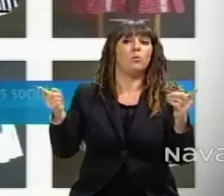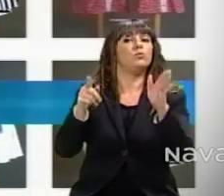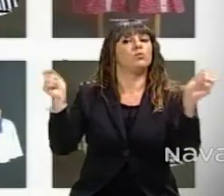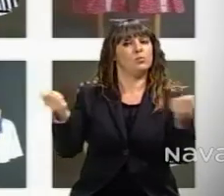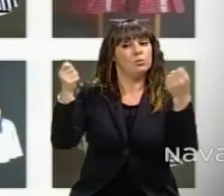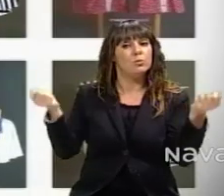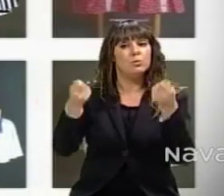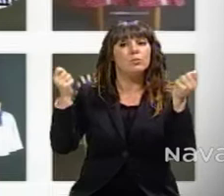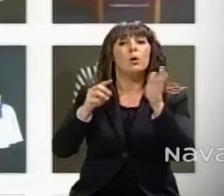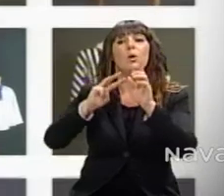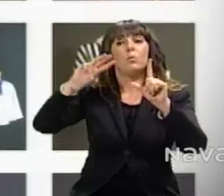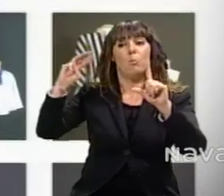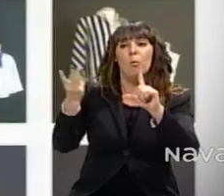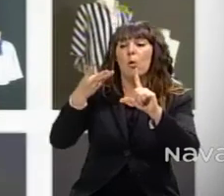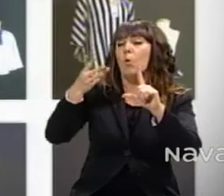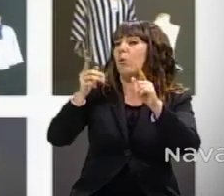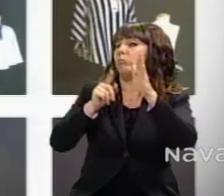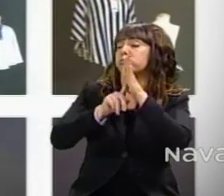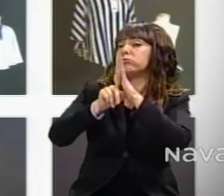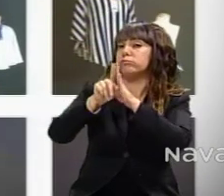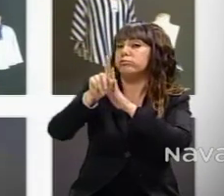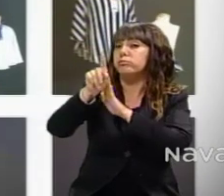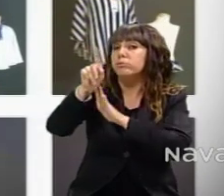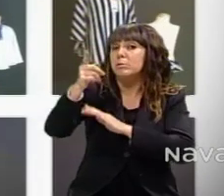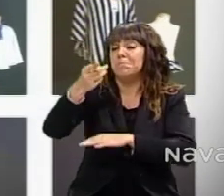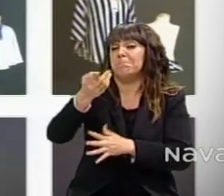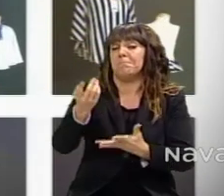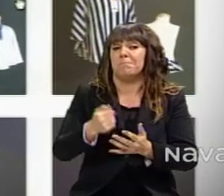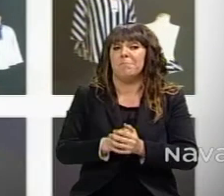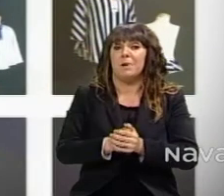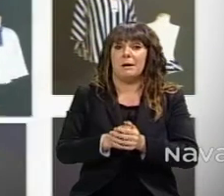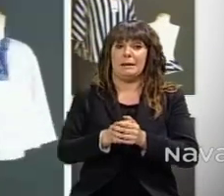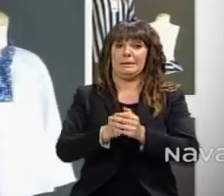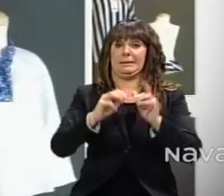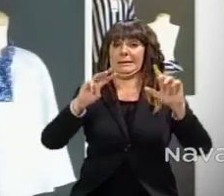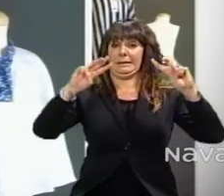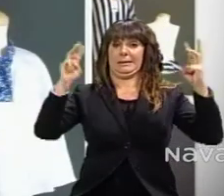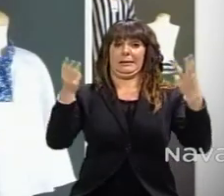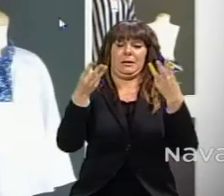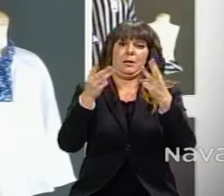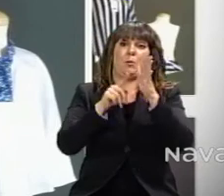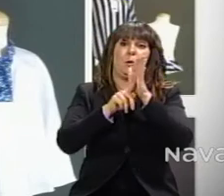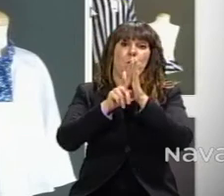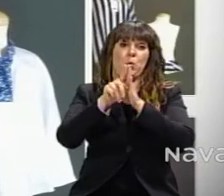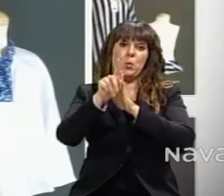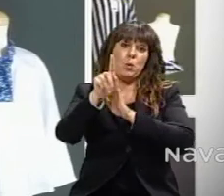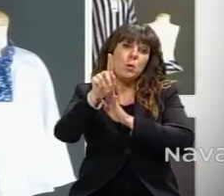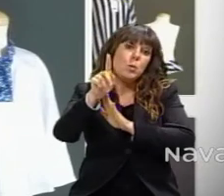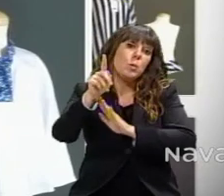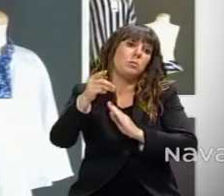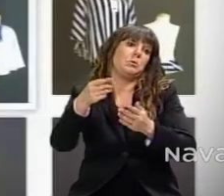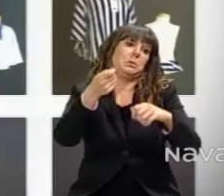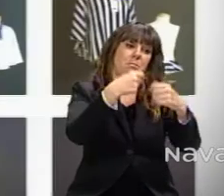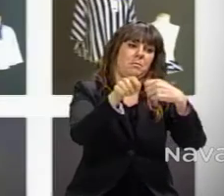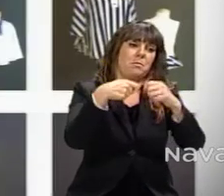los bloggers y con todo este mundo nuevo que se ha abierto ahora para poder vender. Pues la verdad que internet al final